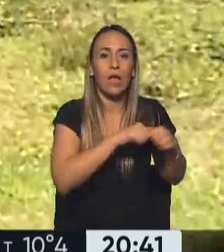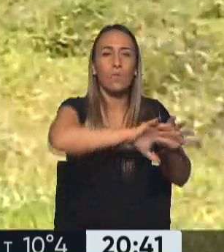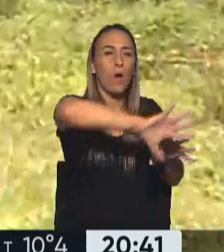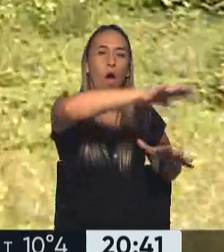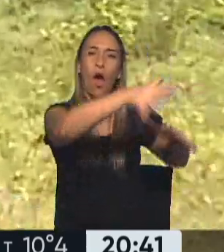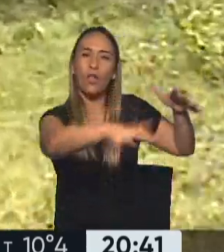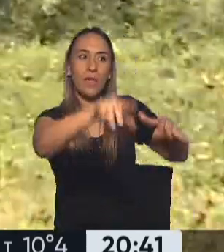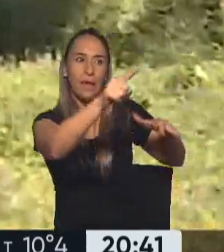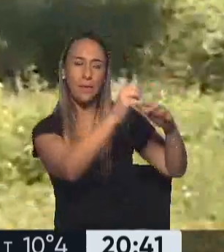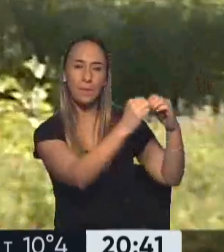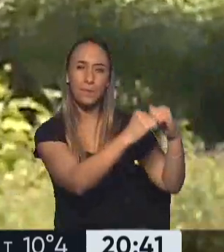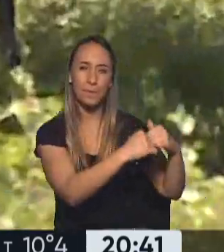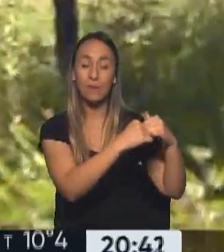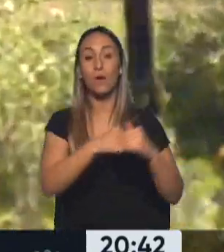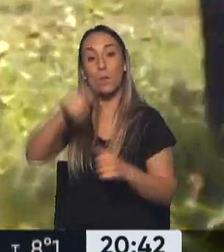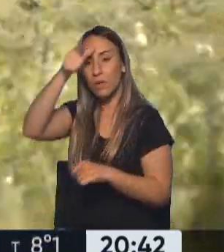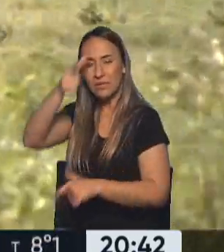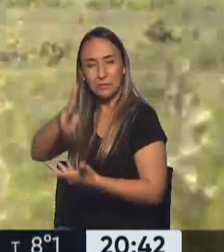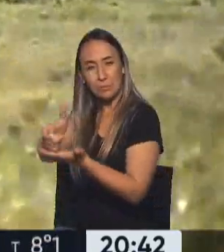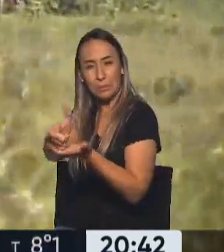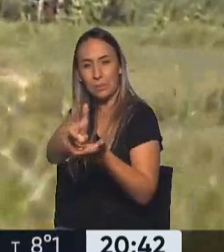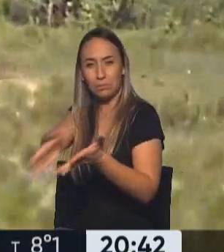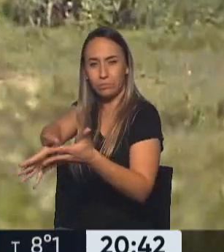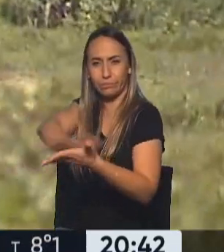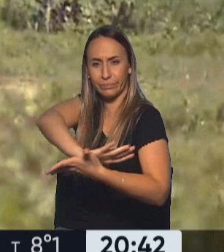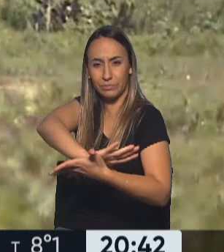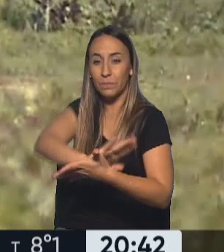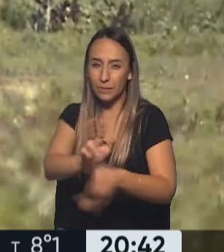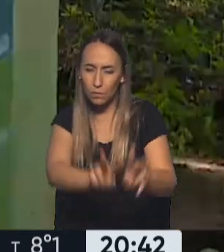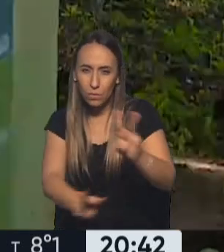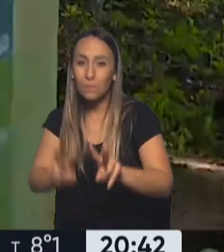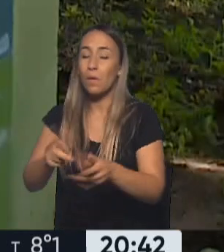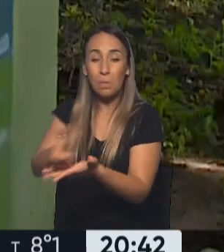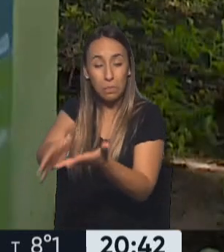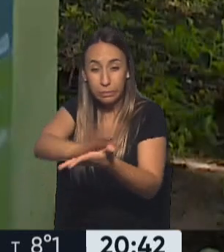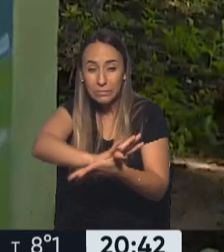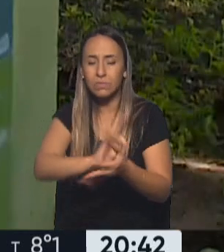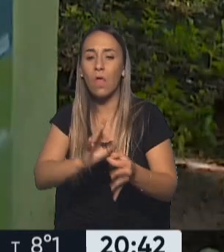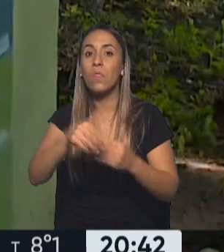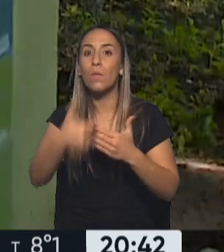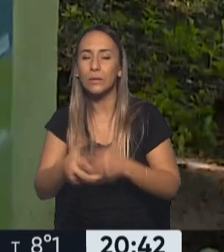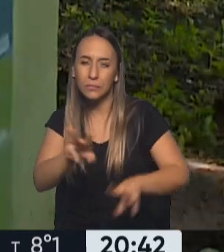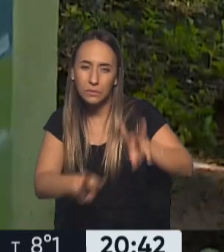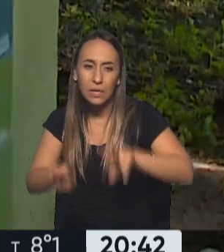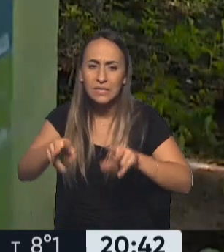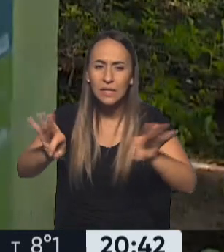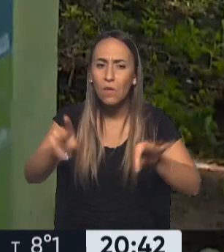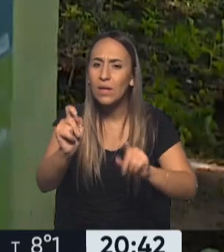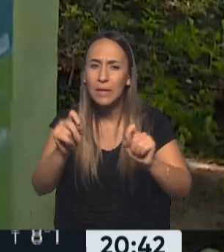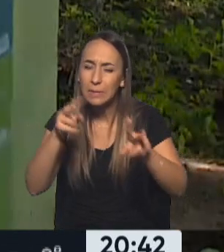la policía completaba la matanza buscando sobrevivientes en los días posteriores. Me contaba mi